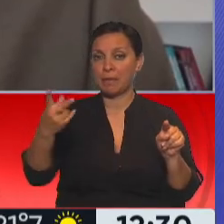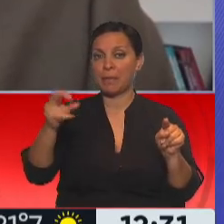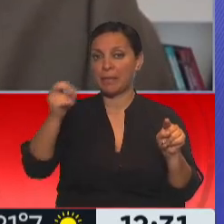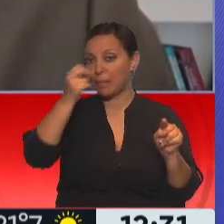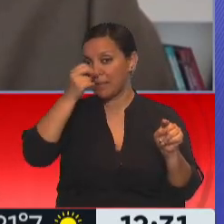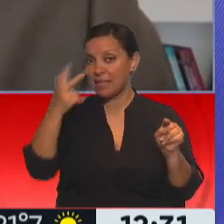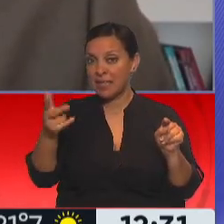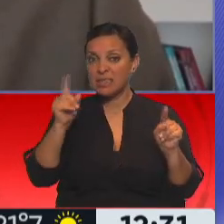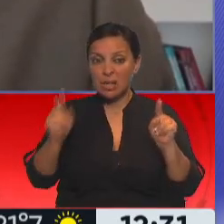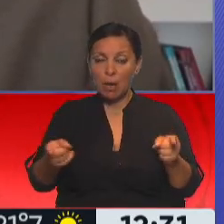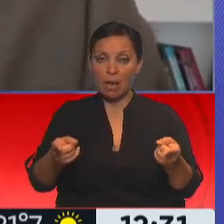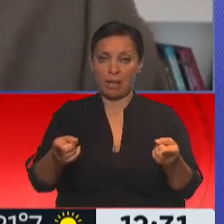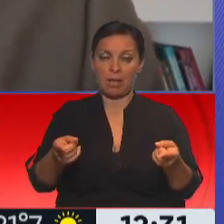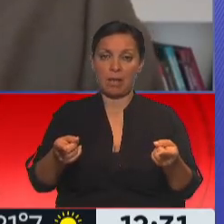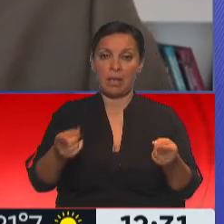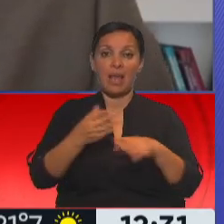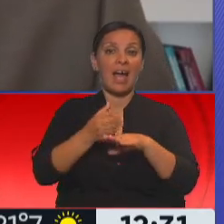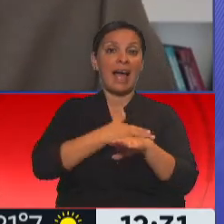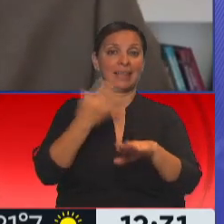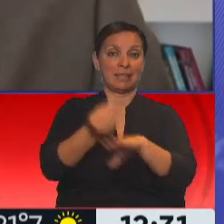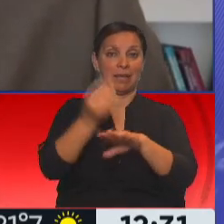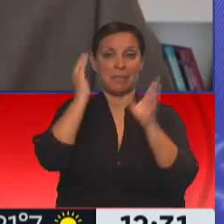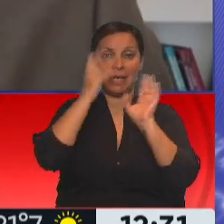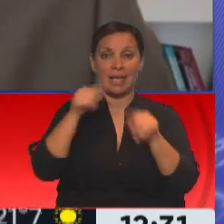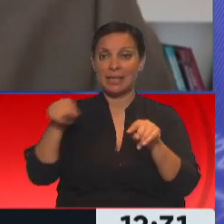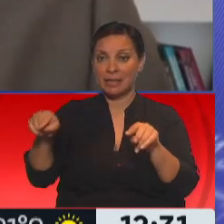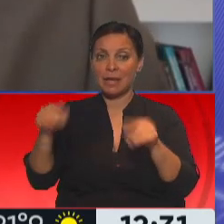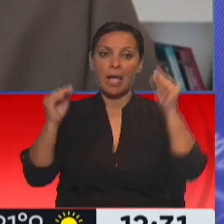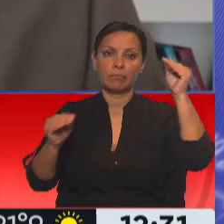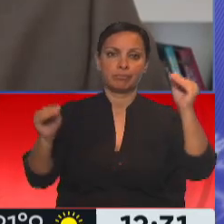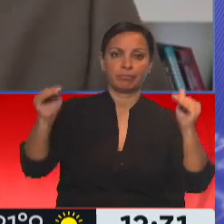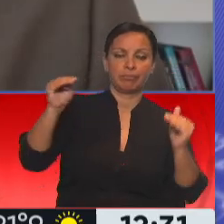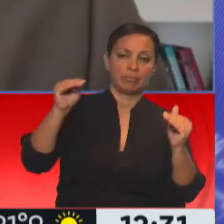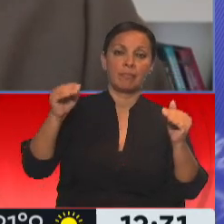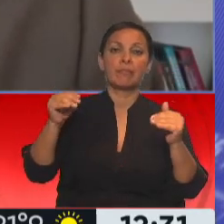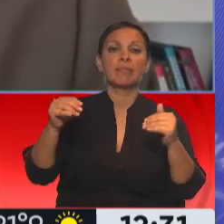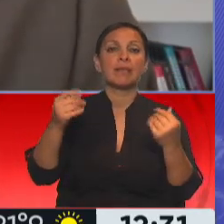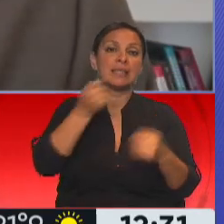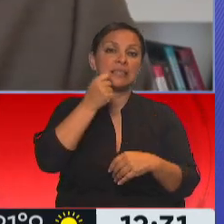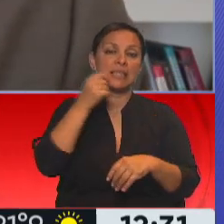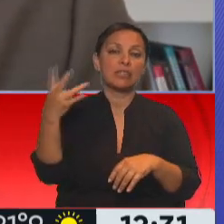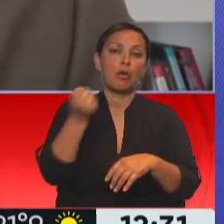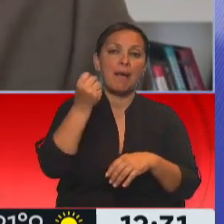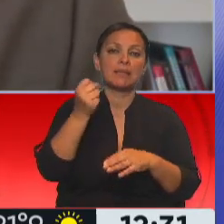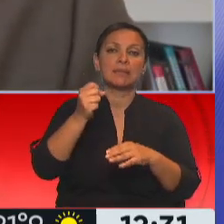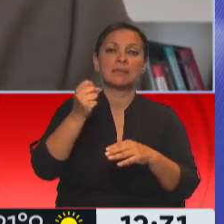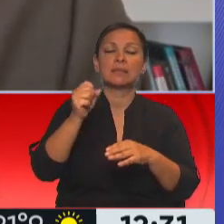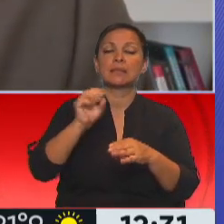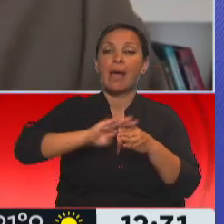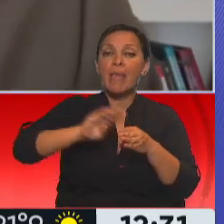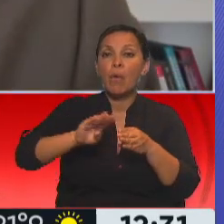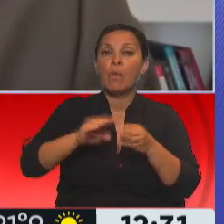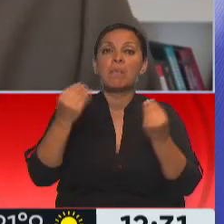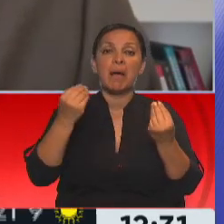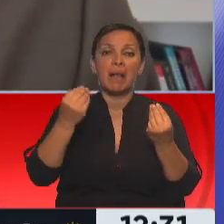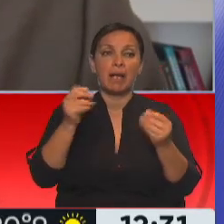2023, es decir, antes de que asuma el presidente actual. Eso es el superávit. Entonces, si tomás deuda para capitalizar al Banco Central,